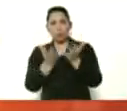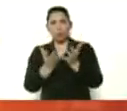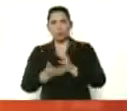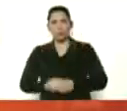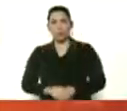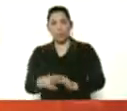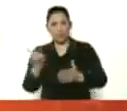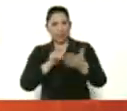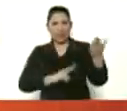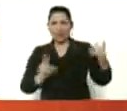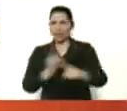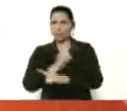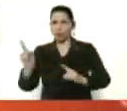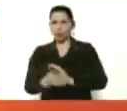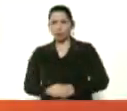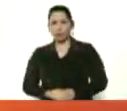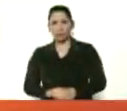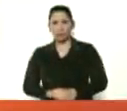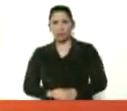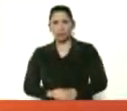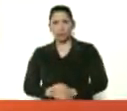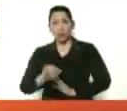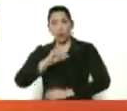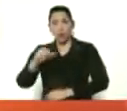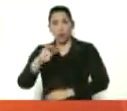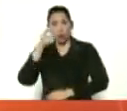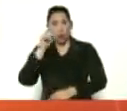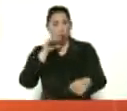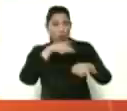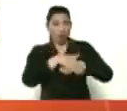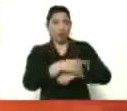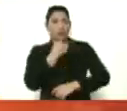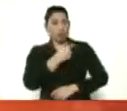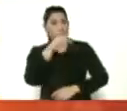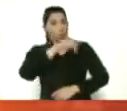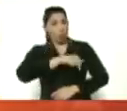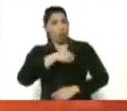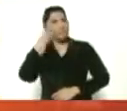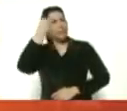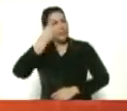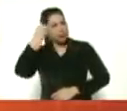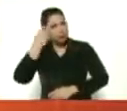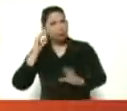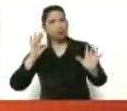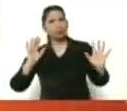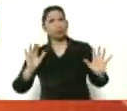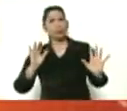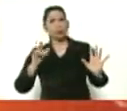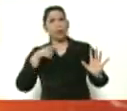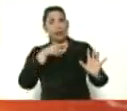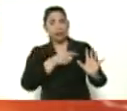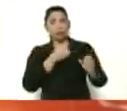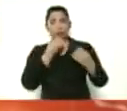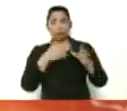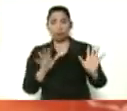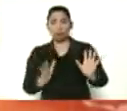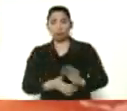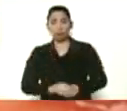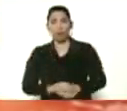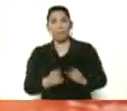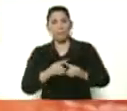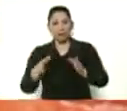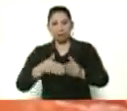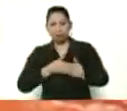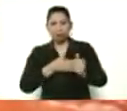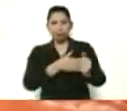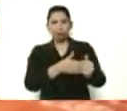tirón. Es Jorge, te lo dije hoy, creo. Creo que sirve de guión para agarrar